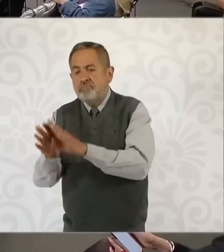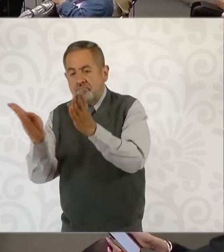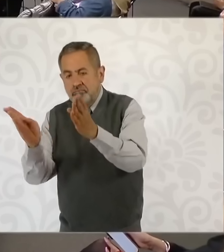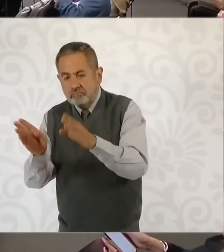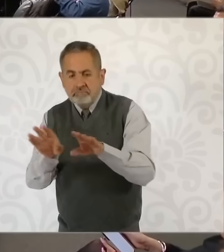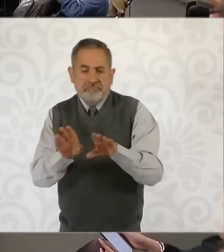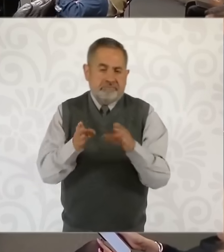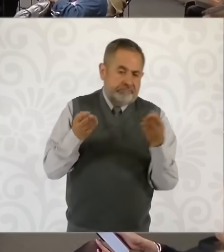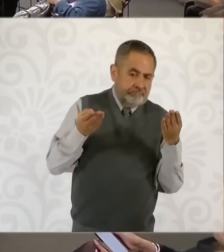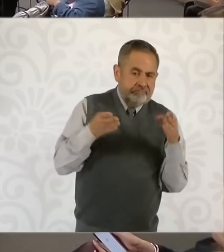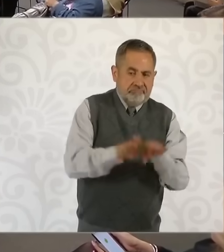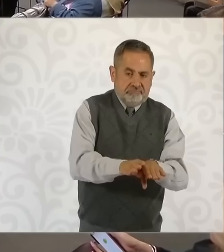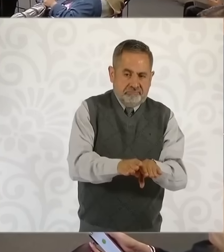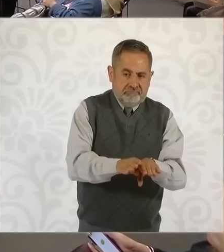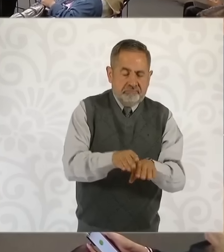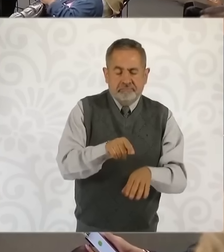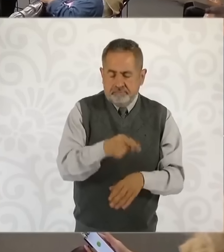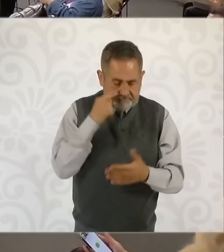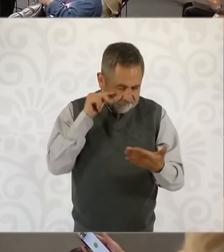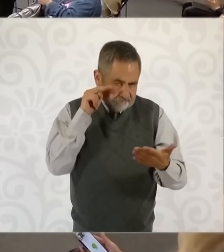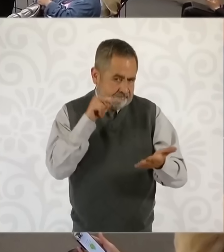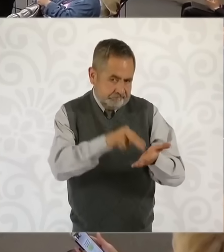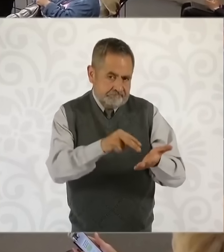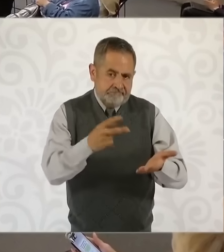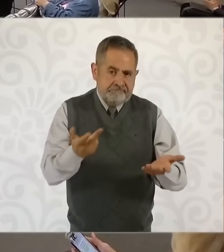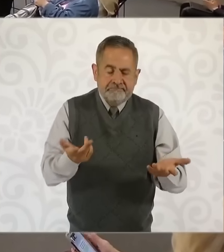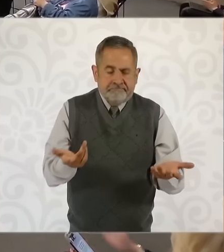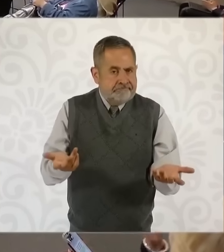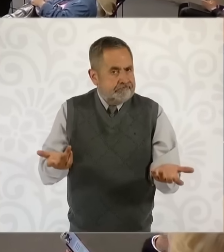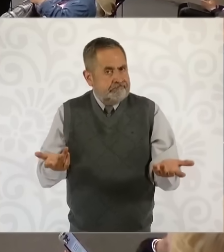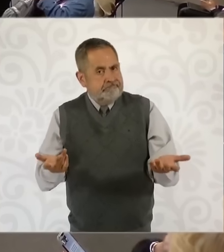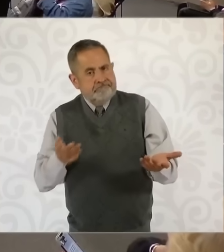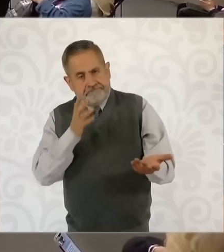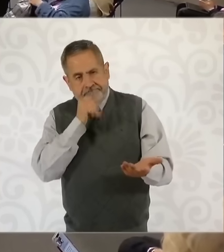dejo. Y precisamente